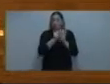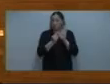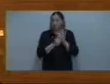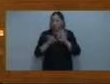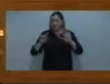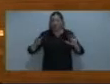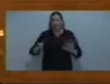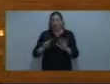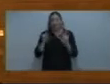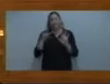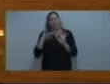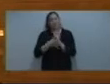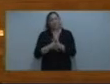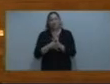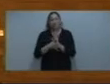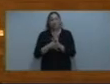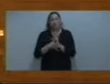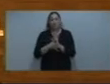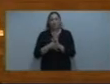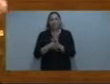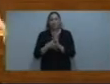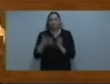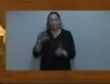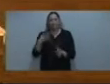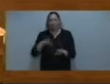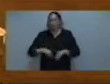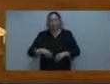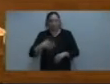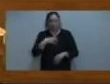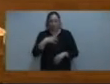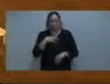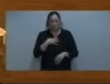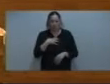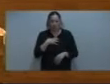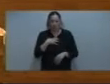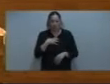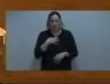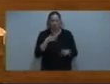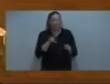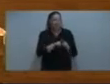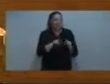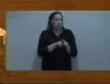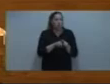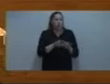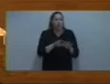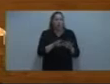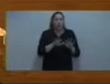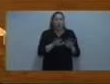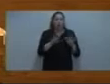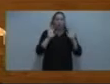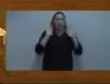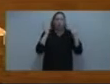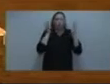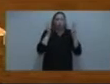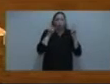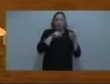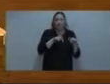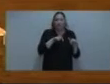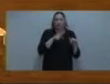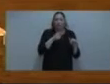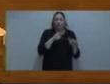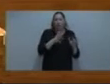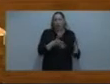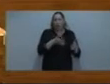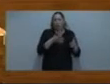intromisión inaceptable. Y me van a permitir el signo. Es como si el Congreso acuerda solicitar la